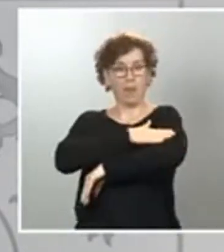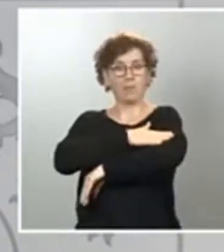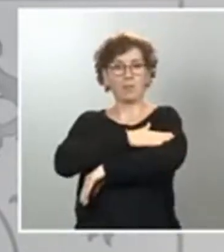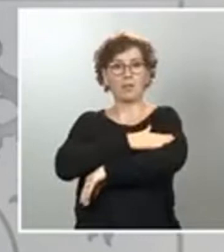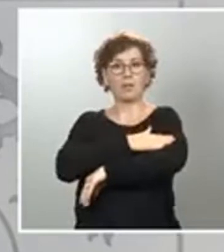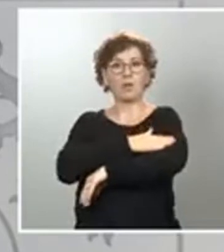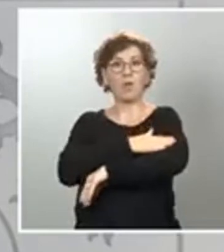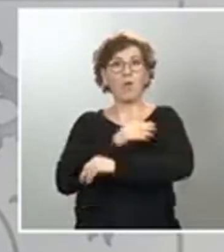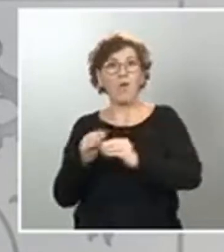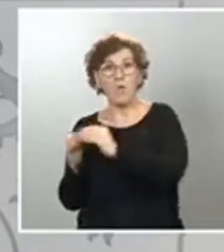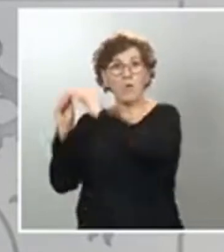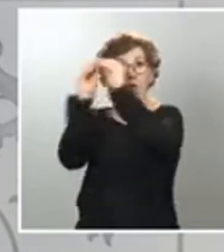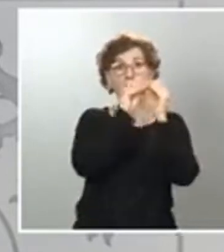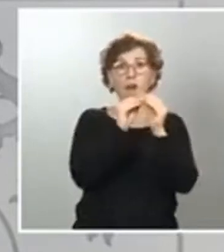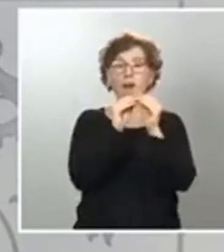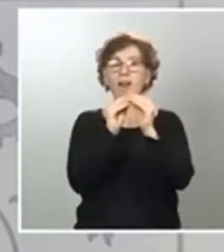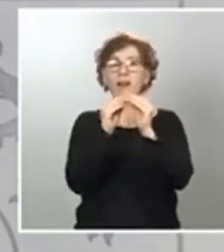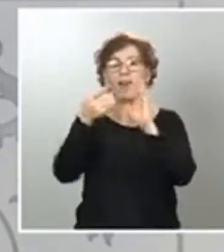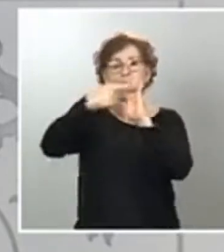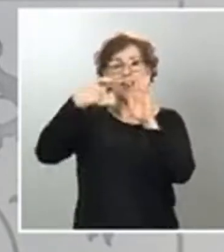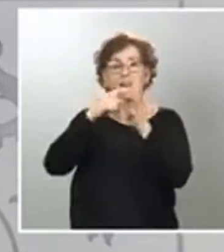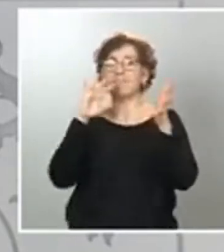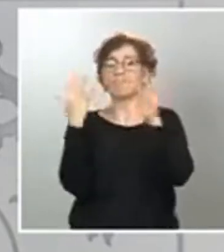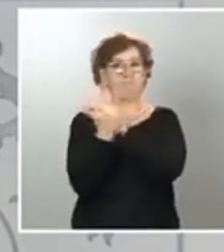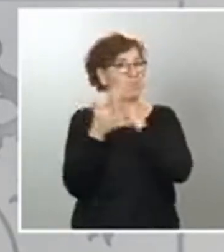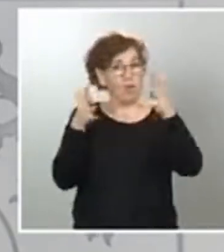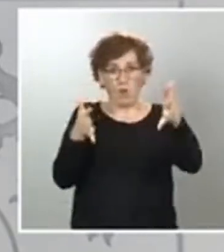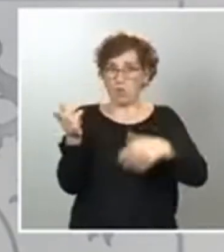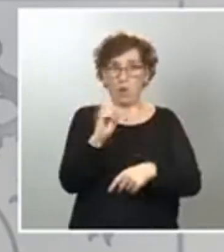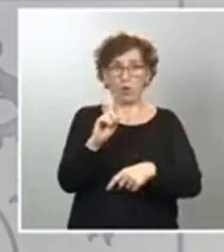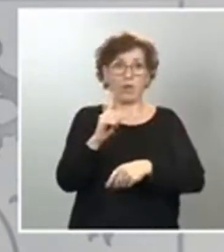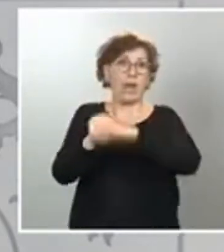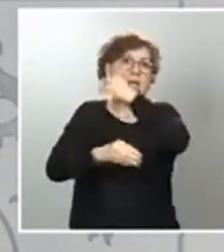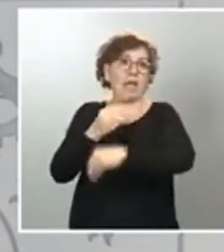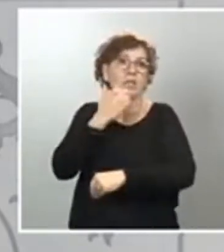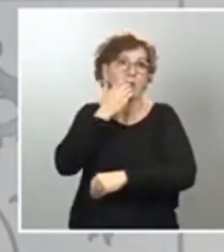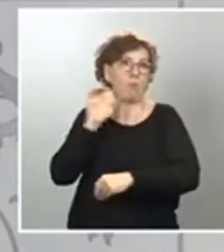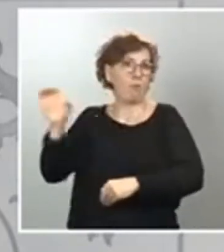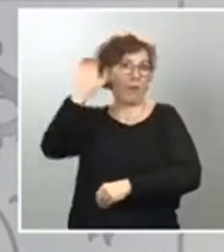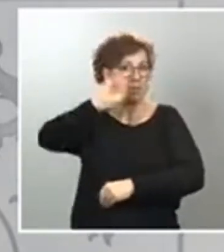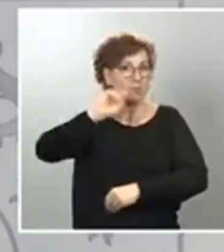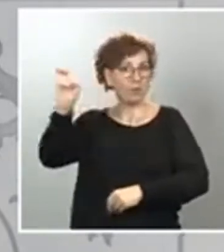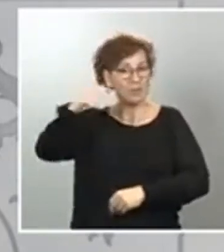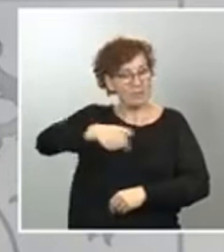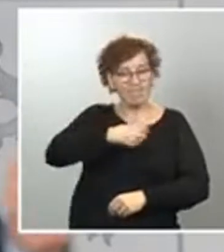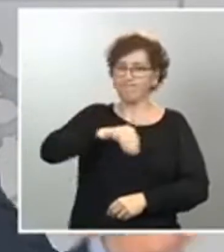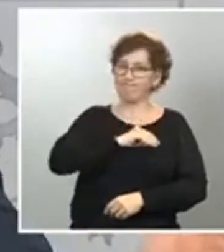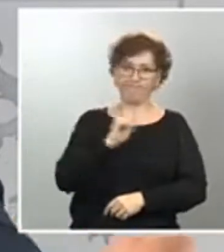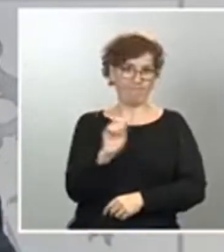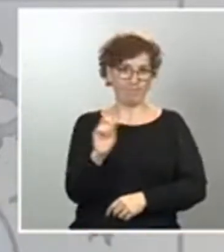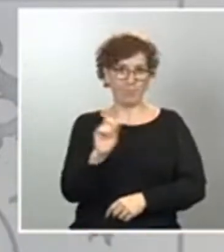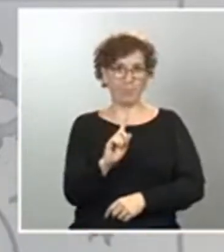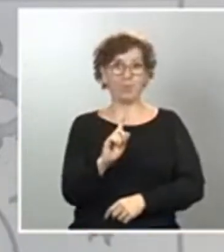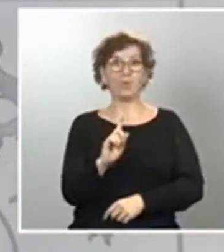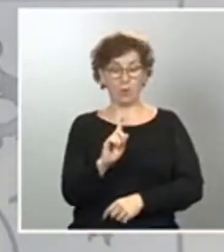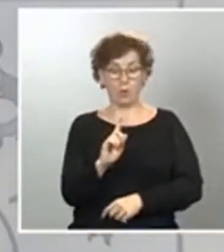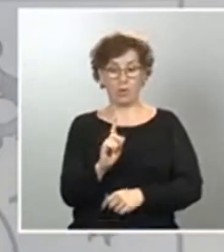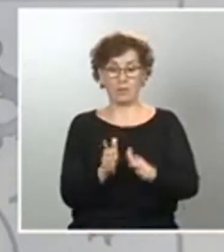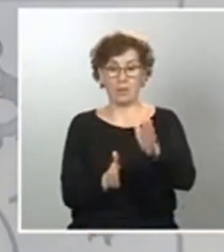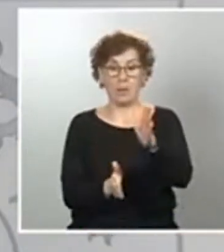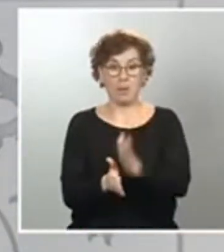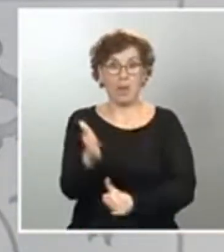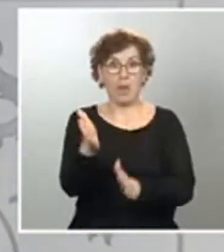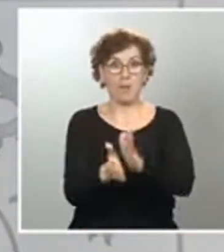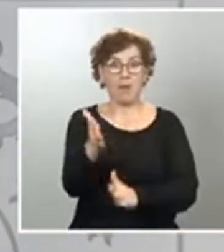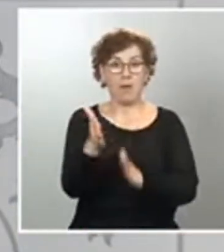homogénea que han optado, por ejemplo, otros países. Por lo tanto, la desescalada, la transición hacia esa nueva normalidad,